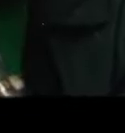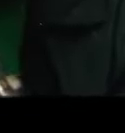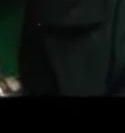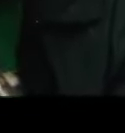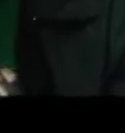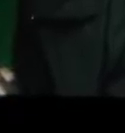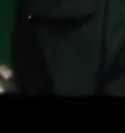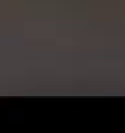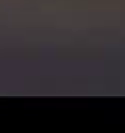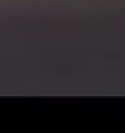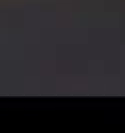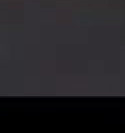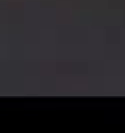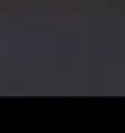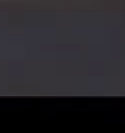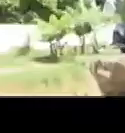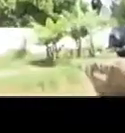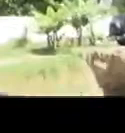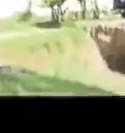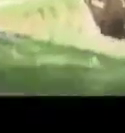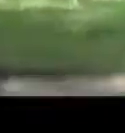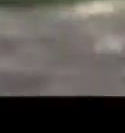Mosca de Chuck Shecker.